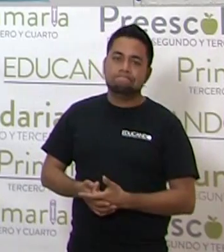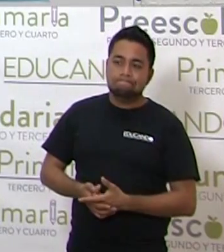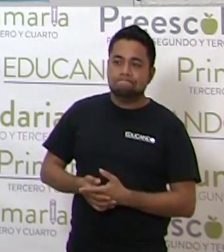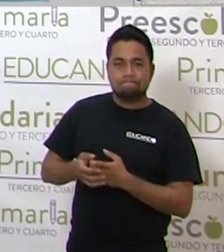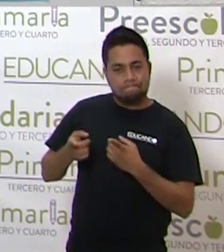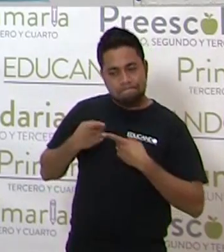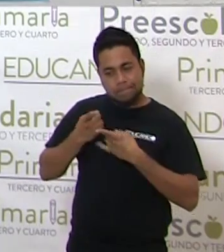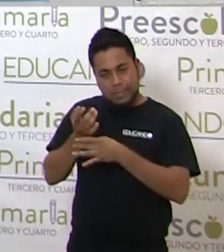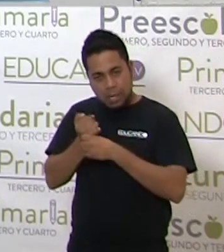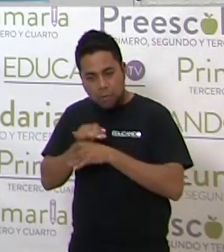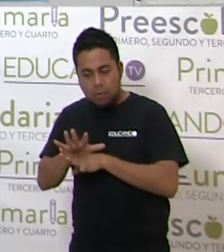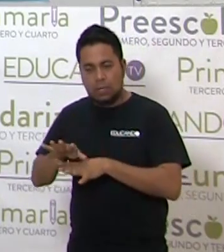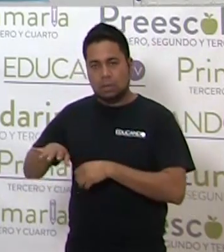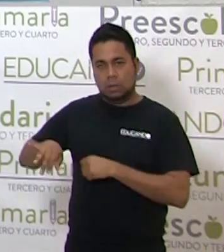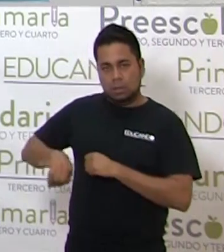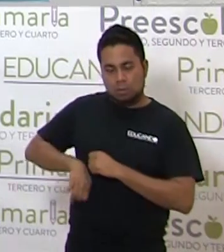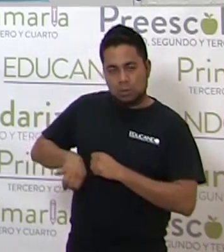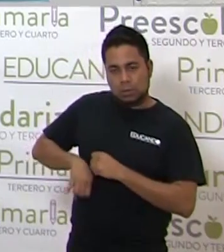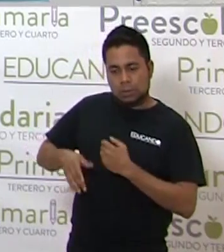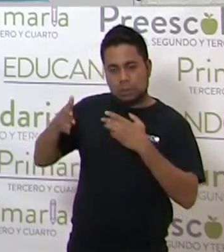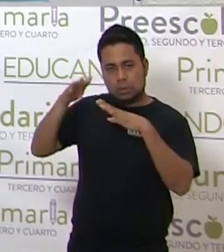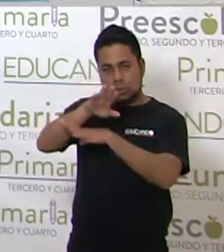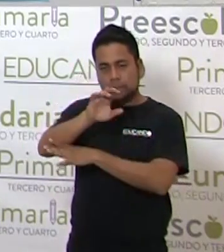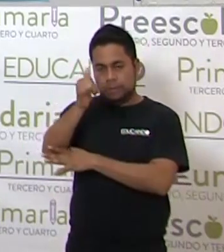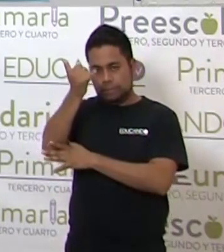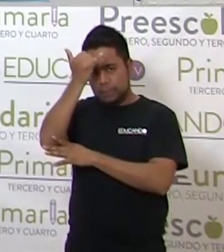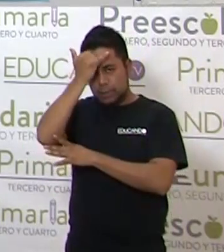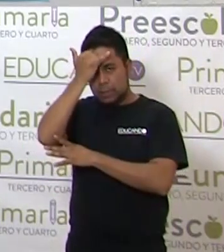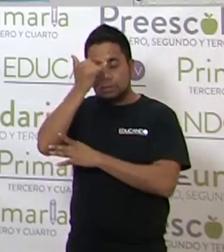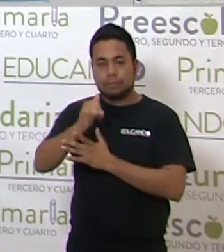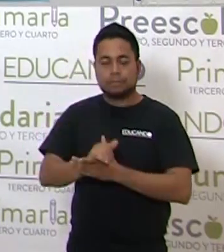proporcionar información interesante acerca de las vacas.